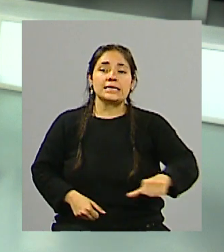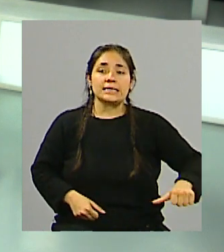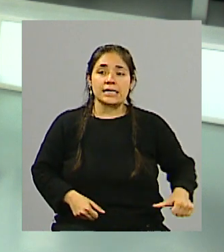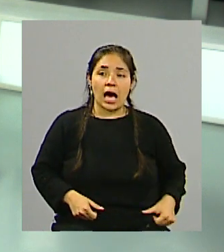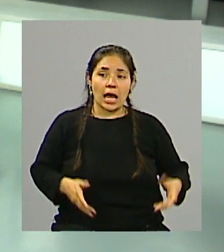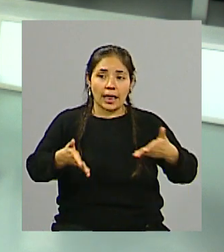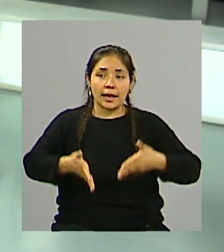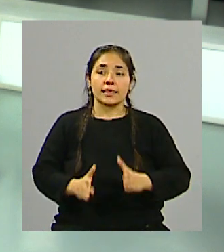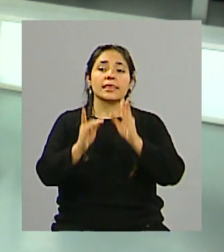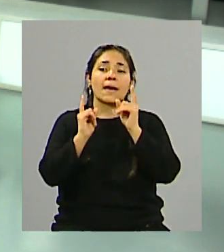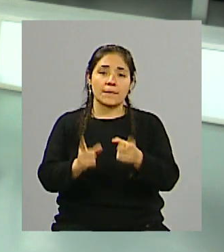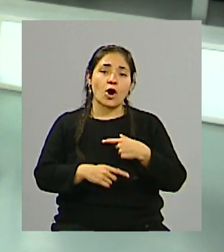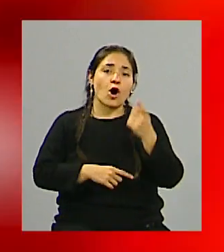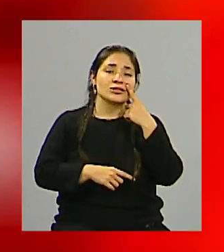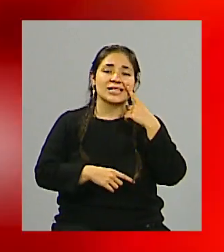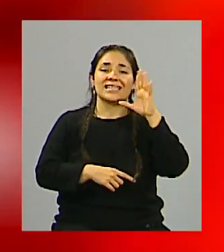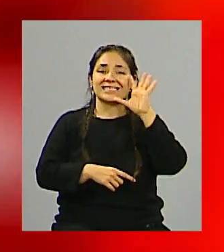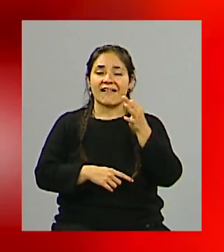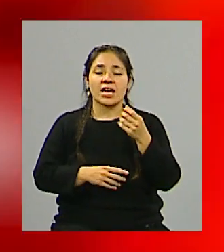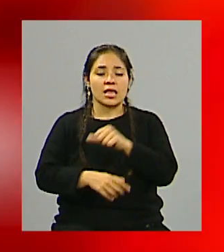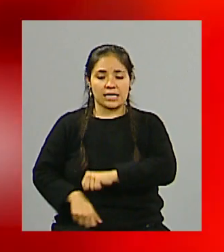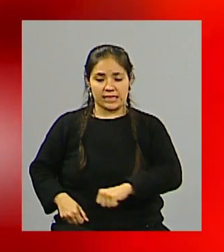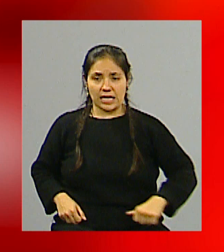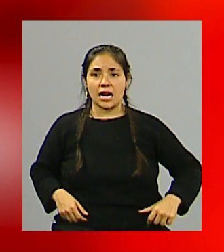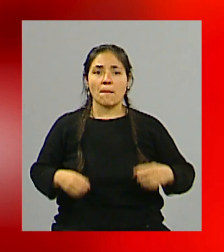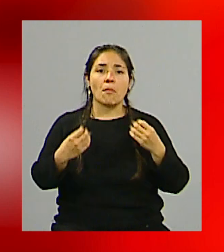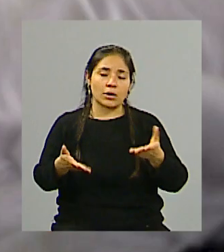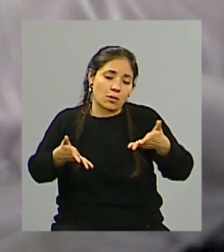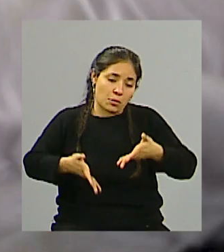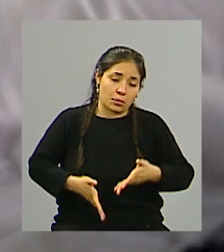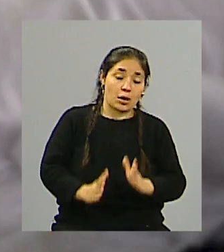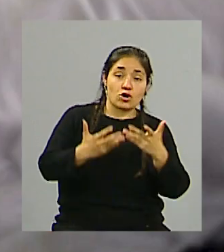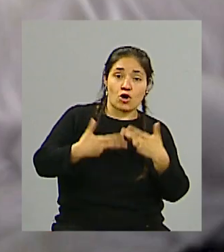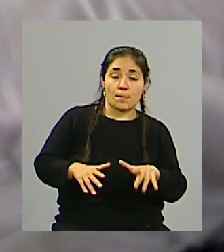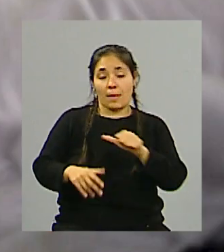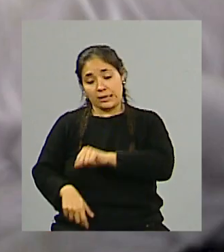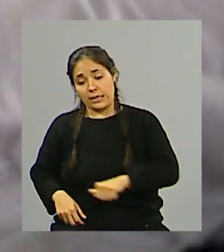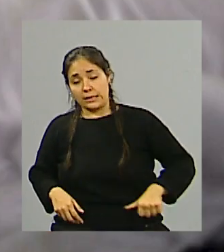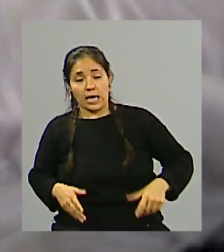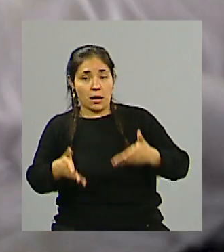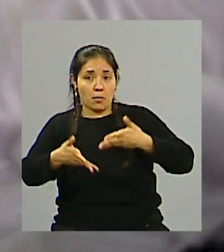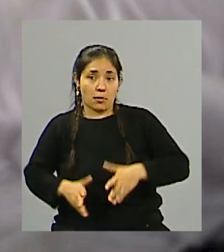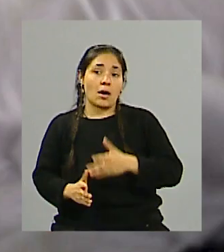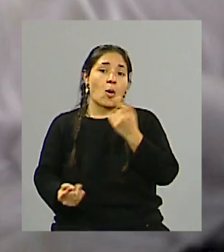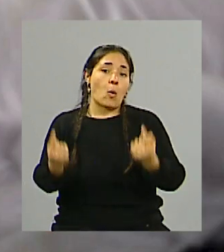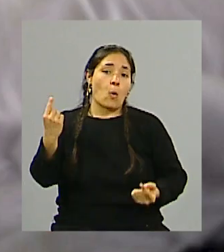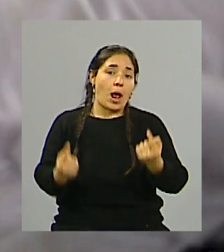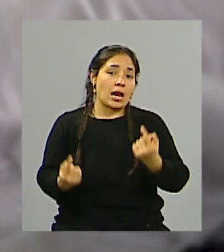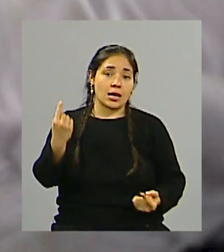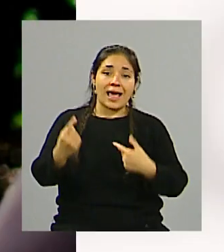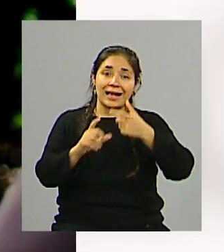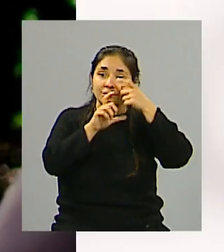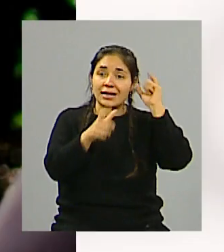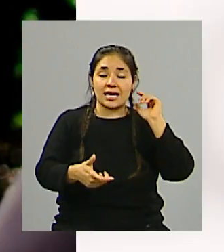poder conocer cómo fue, cómo se llega, ya sea al parto vía vaginal o al parto vía cesárea, y cuál fue la experiencia también de